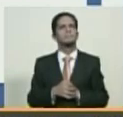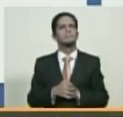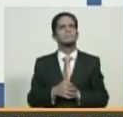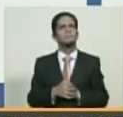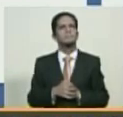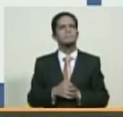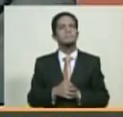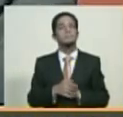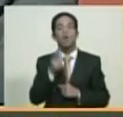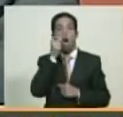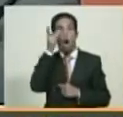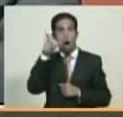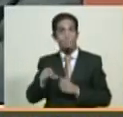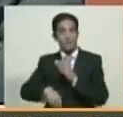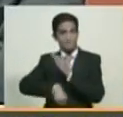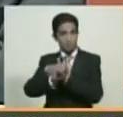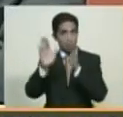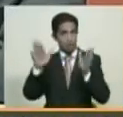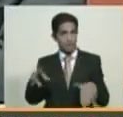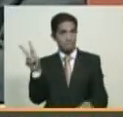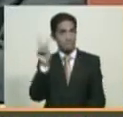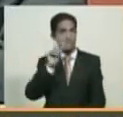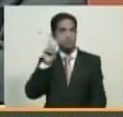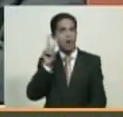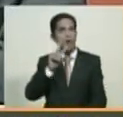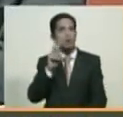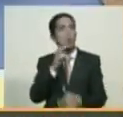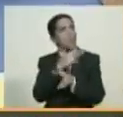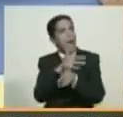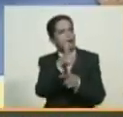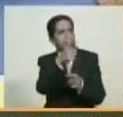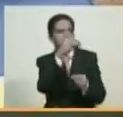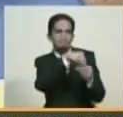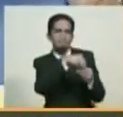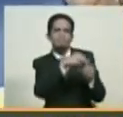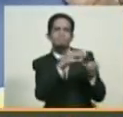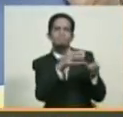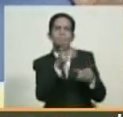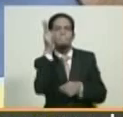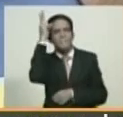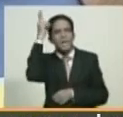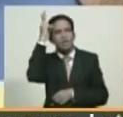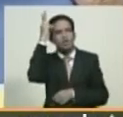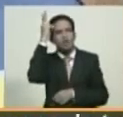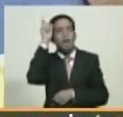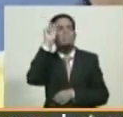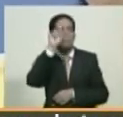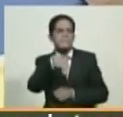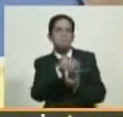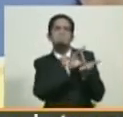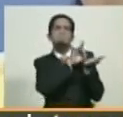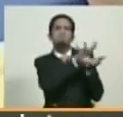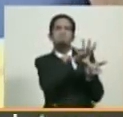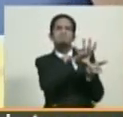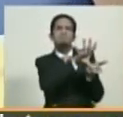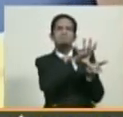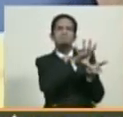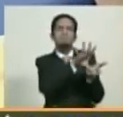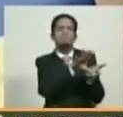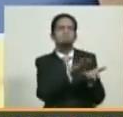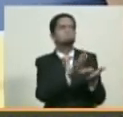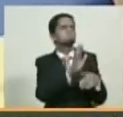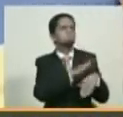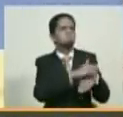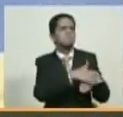Un futbolista venezolano que juega en Perú fue expulsado del juego. Hinchas mandaron a